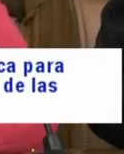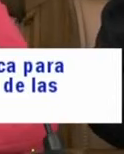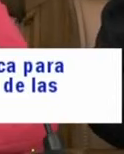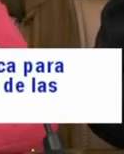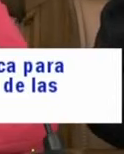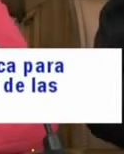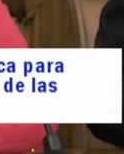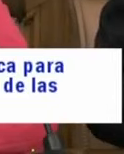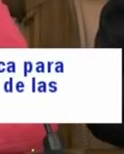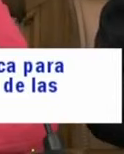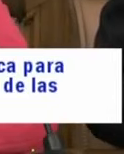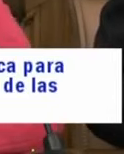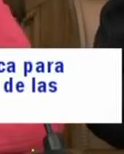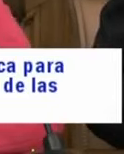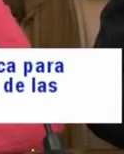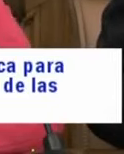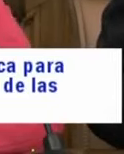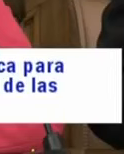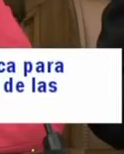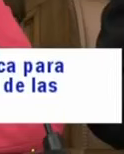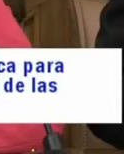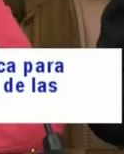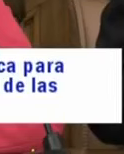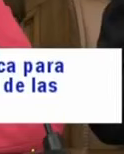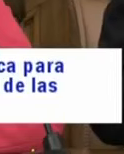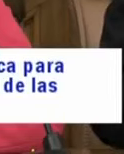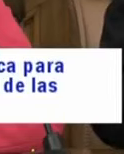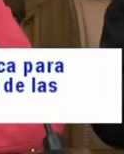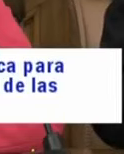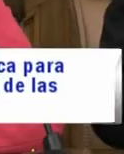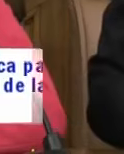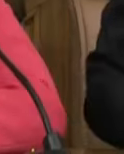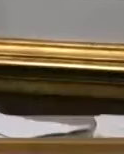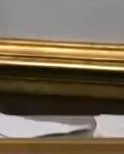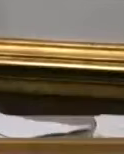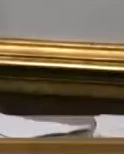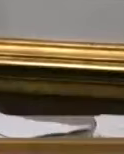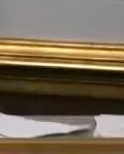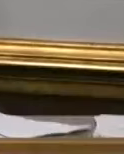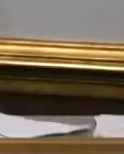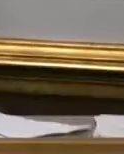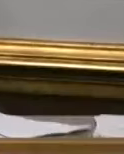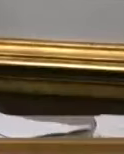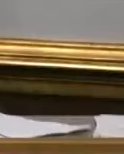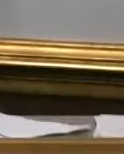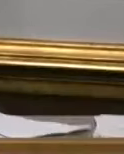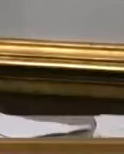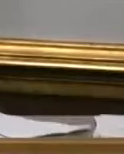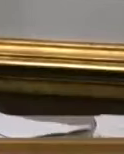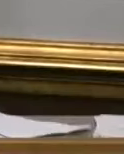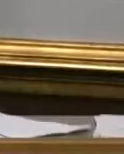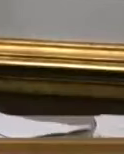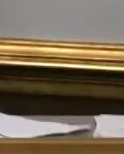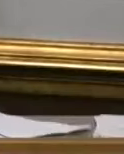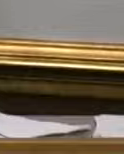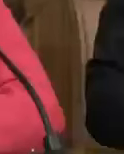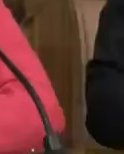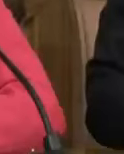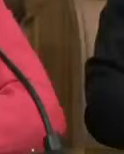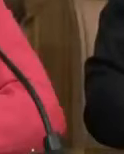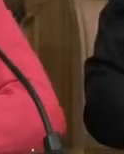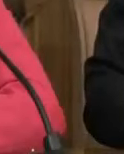misiones y micromisiones para personas con discapacidad. Es todo, vicepresidente. En consideración. Aprobado.